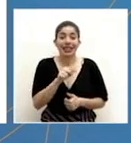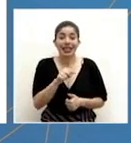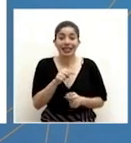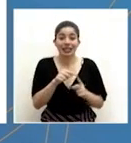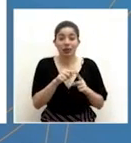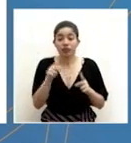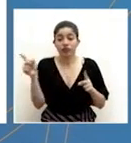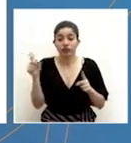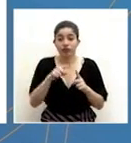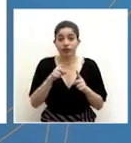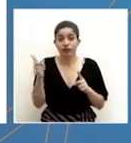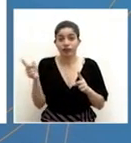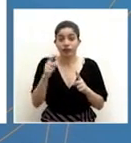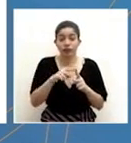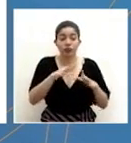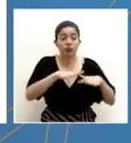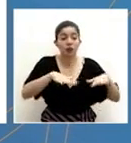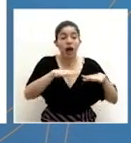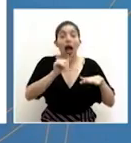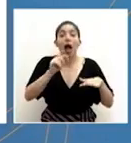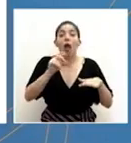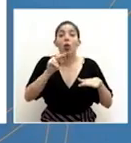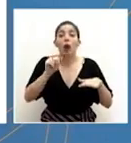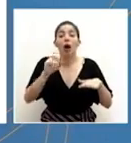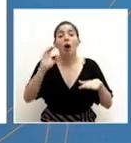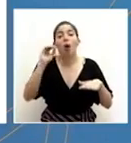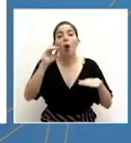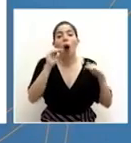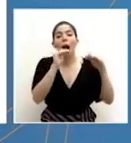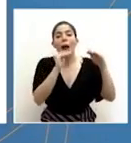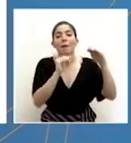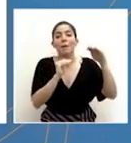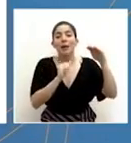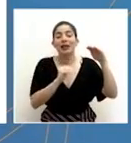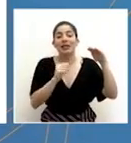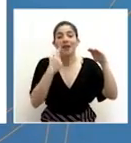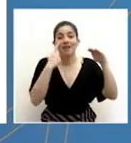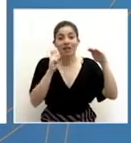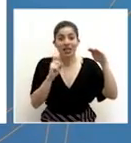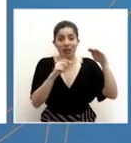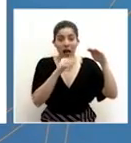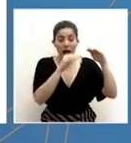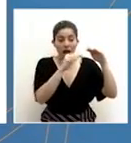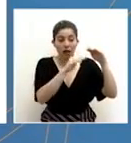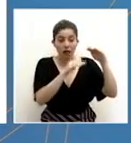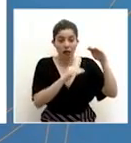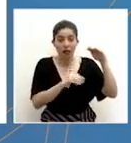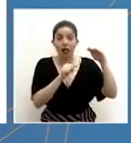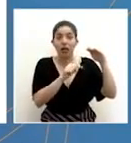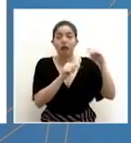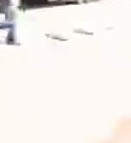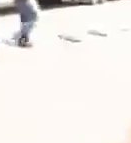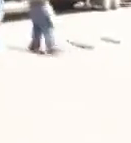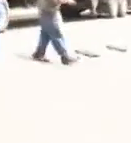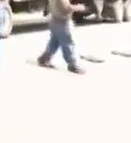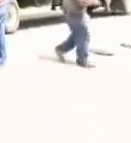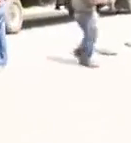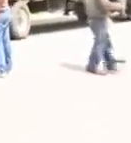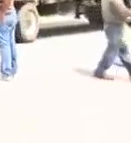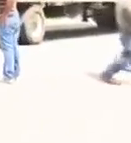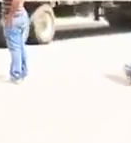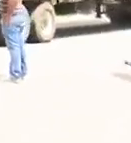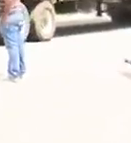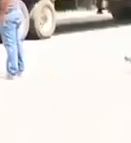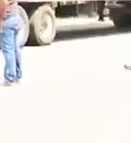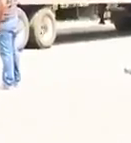Este tránsito a los depósitos aduaneros o a los almacenes fiscales va a ser acompañado con un mecanismo de trazabilidad. Bajo